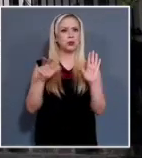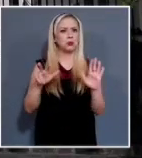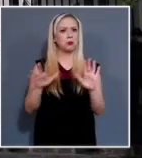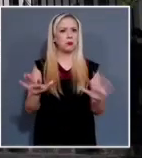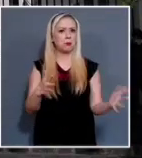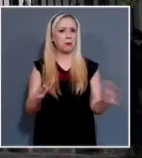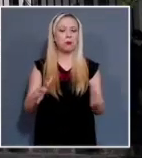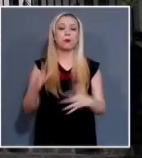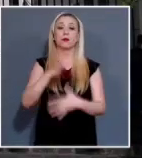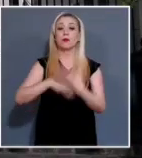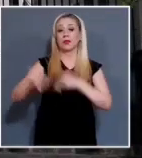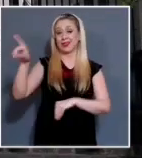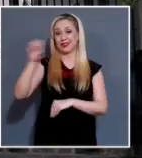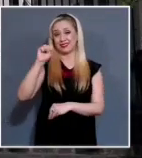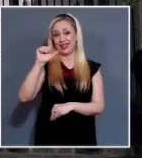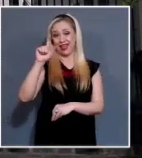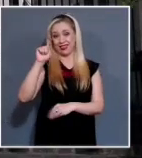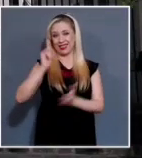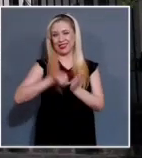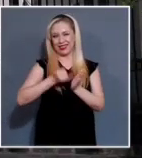grandes contribuyentes adeudan